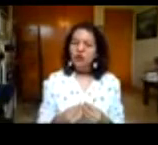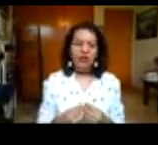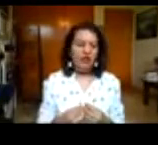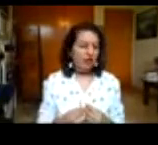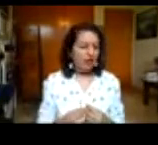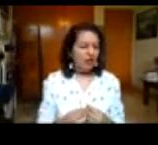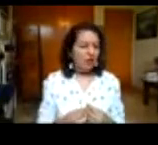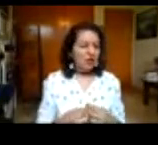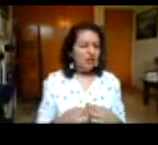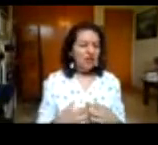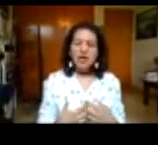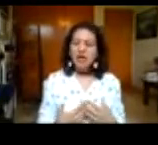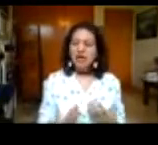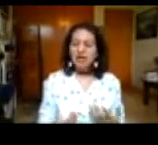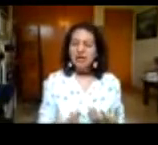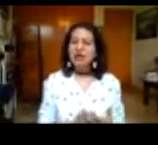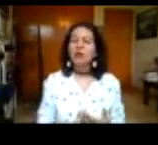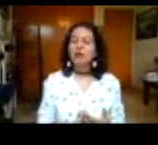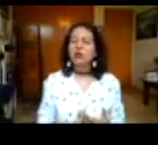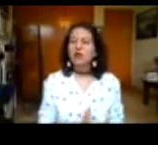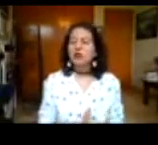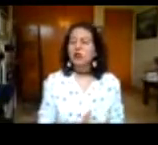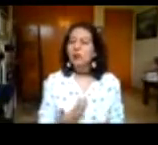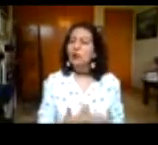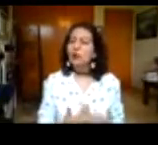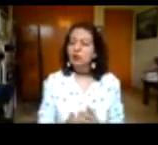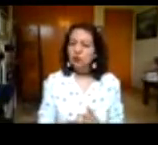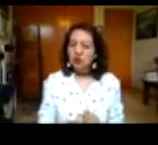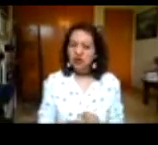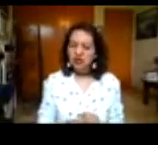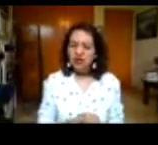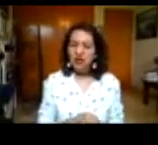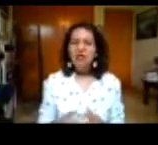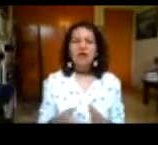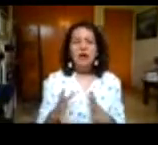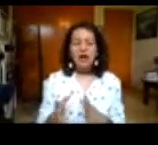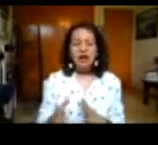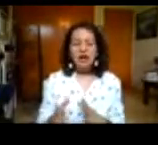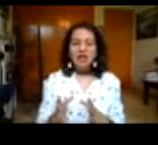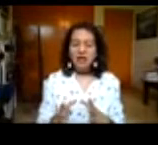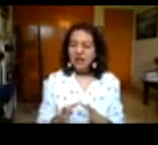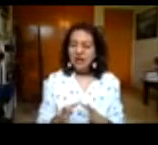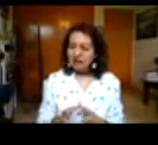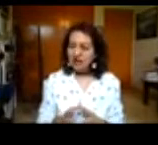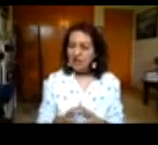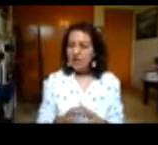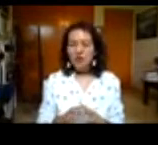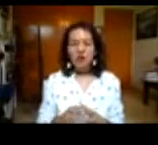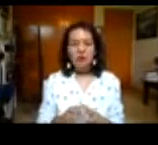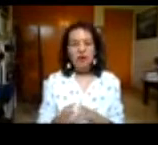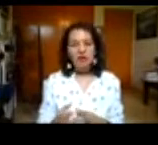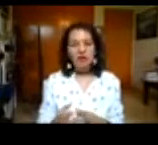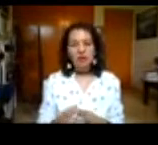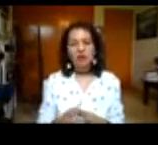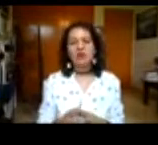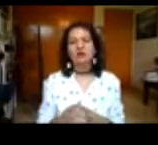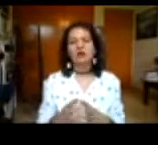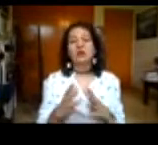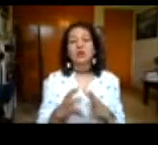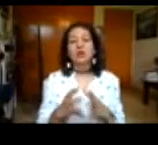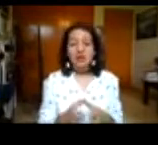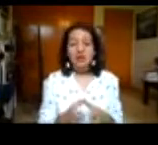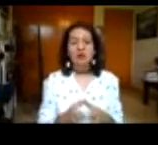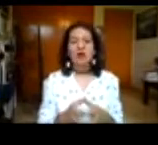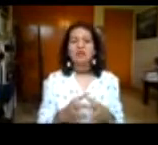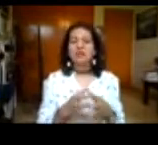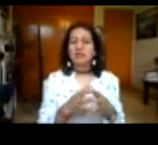todos una serie de carriles de comunicación que podemos utilizar para acercar este elemento de Parlamento Abierto, que